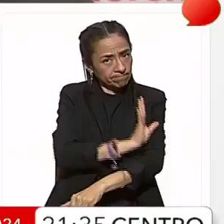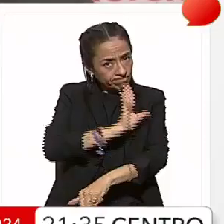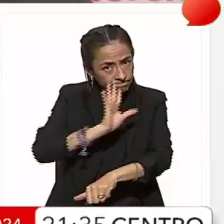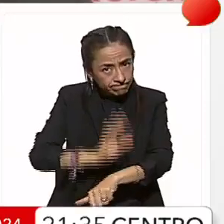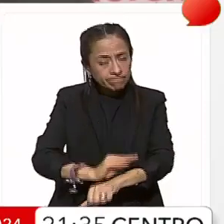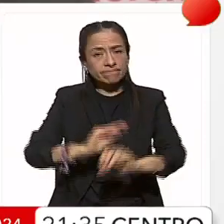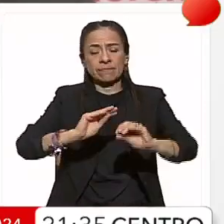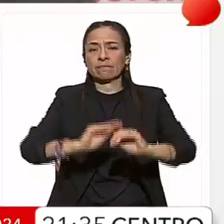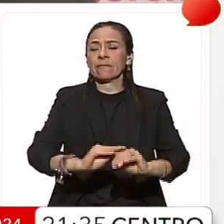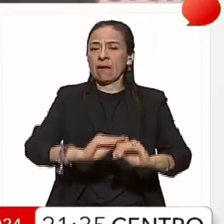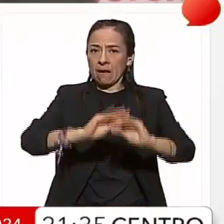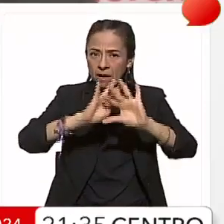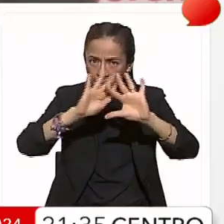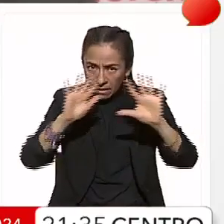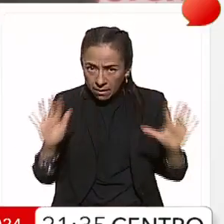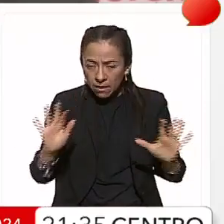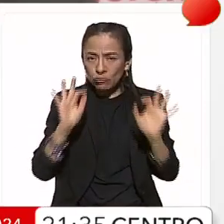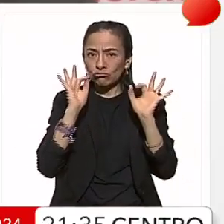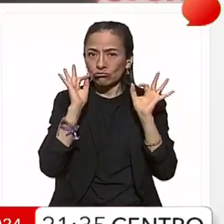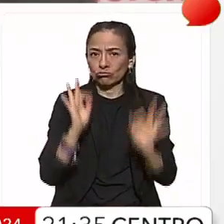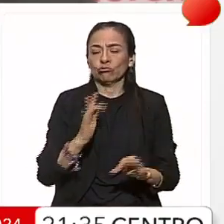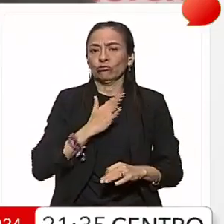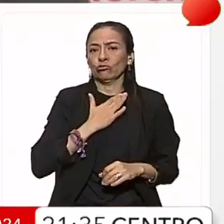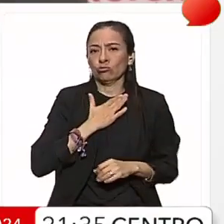transparencia, de